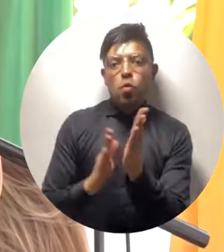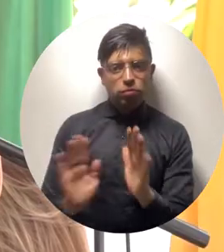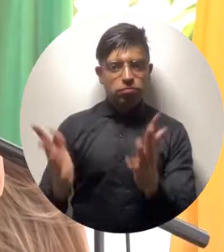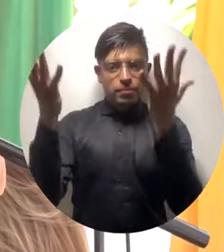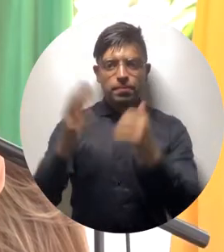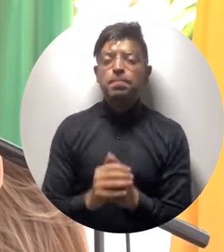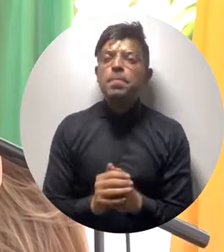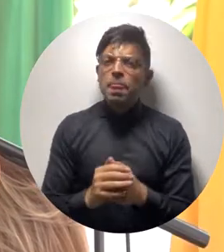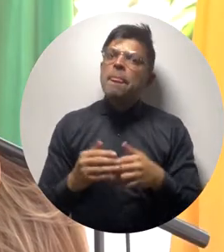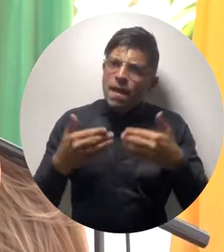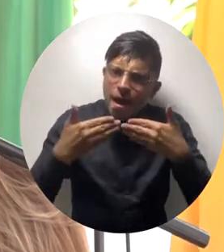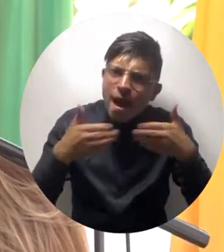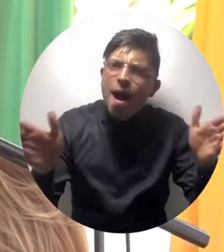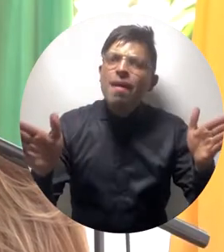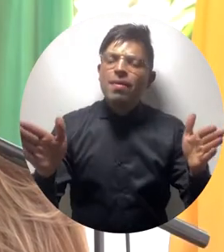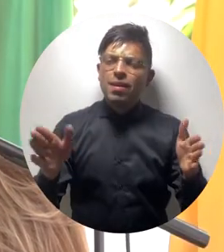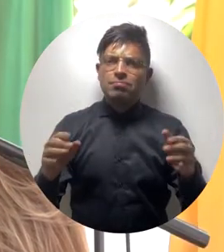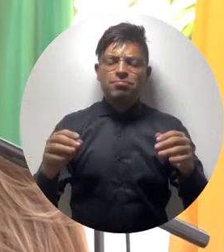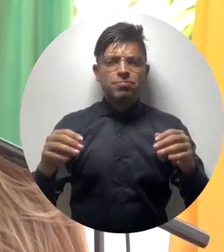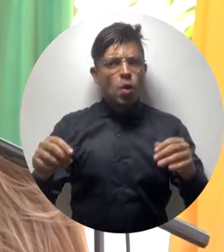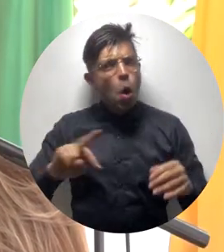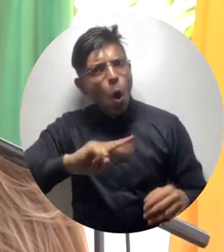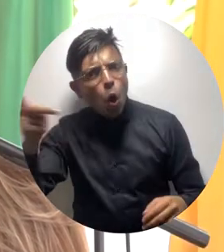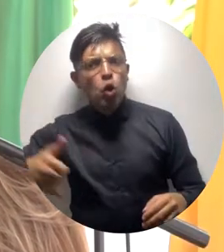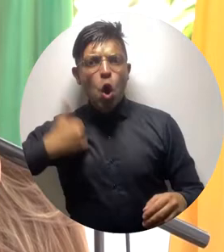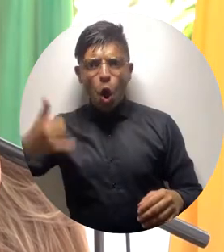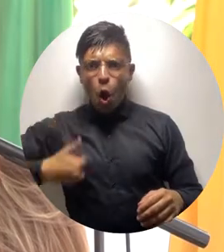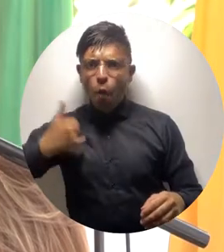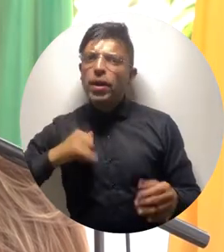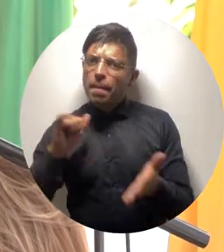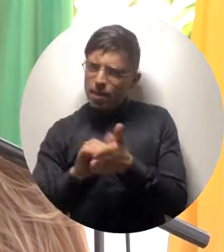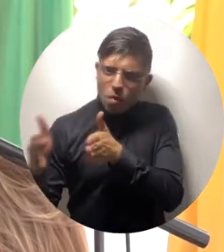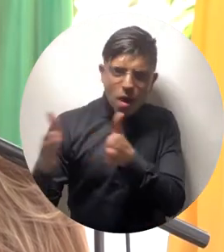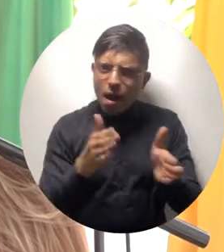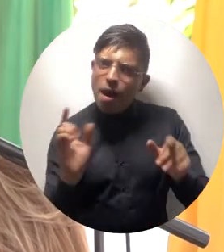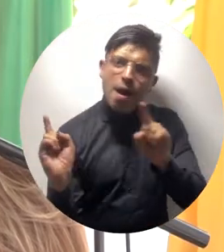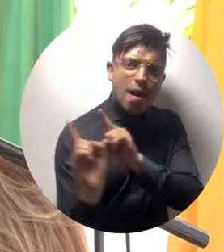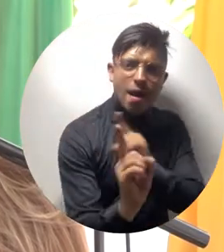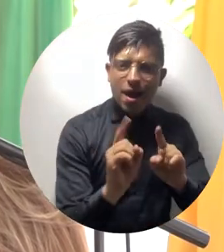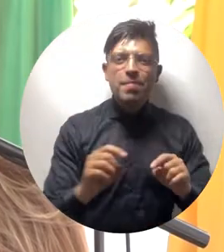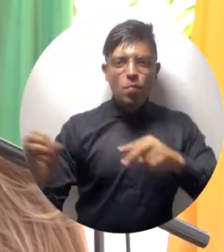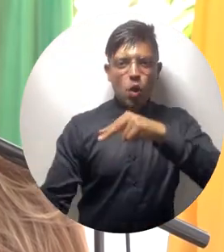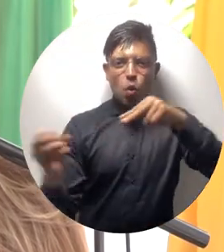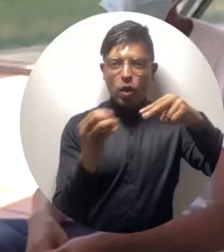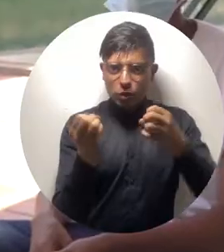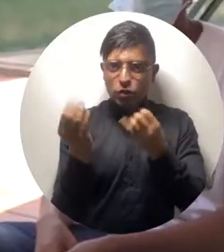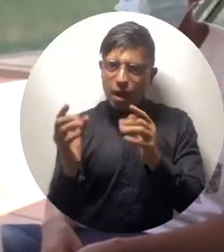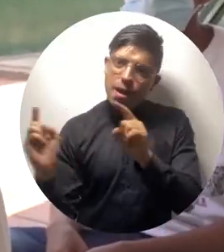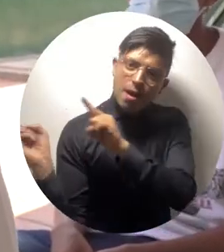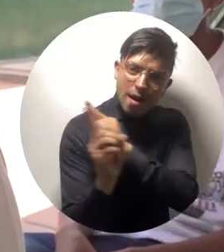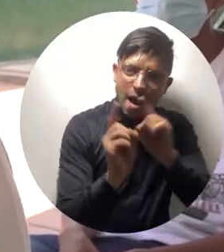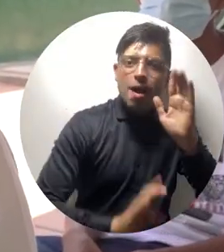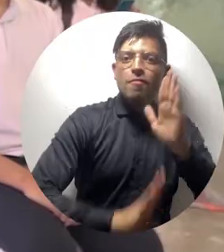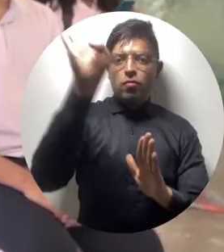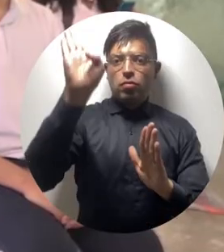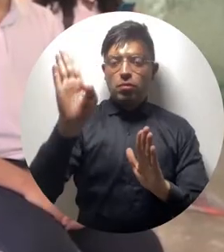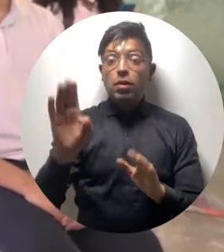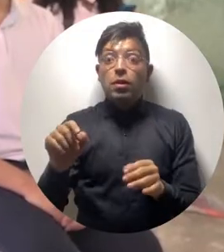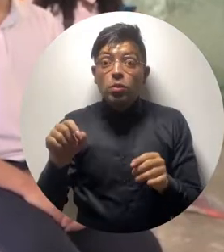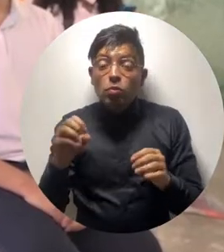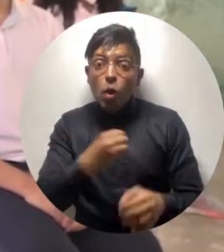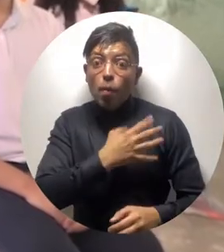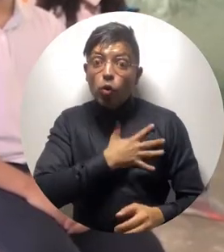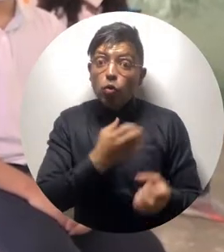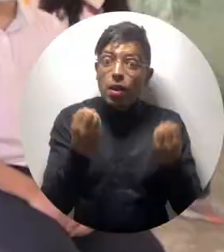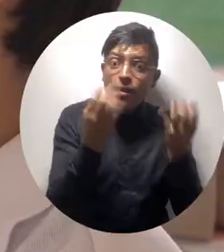Abran el camino y la puerta para que otros jóvenes del Piñón sigan esa senda de éxito que da la educación. Devuélvanle a los municipios la